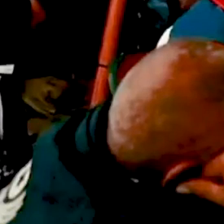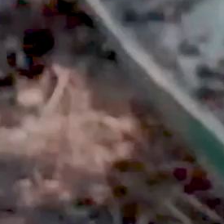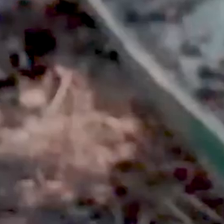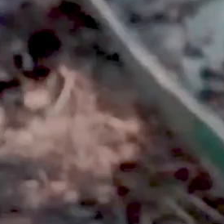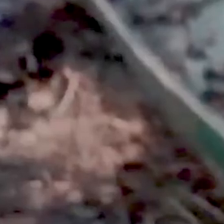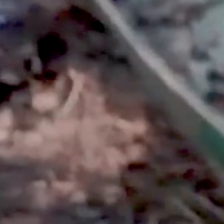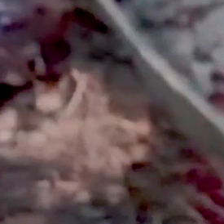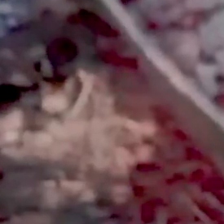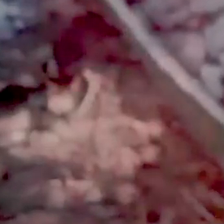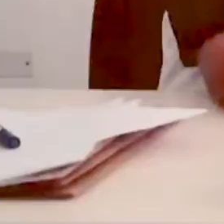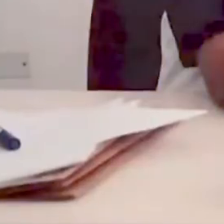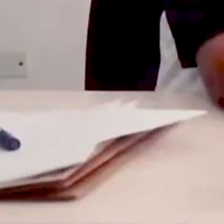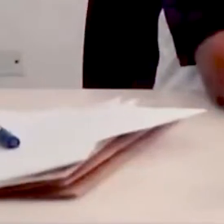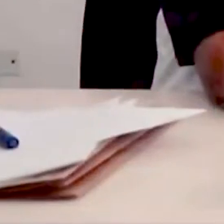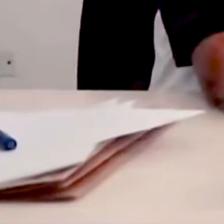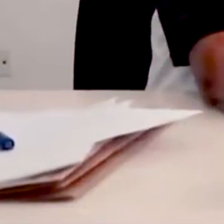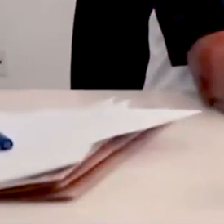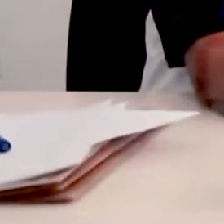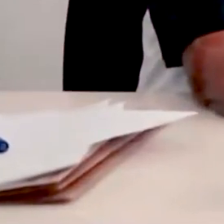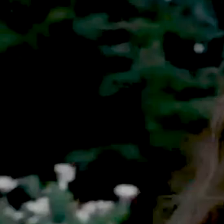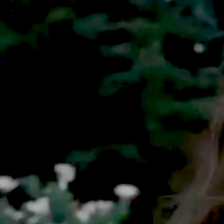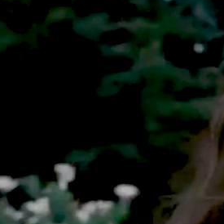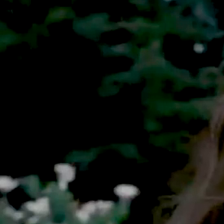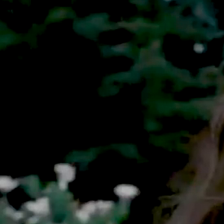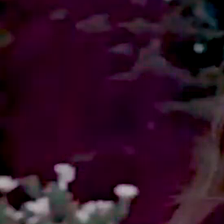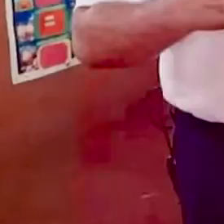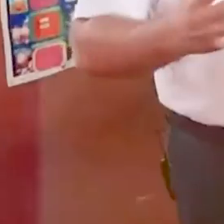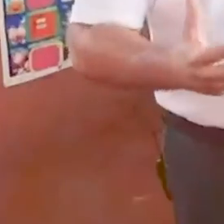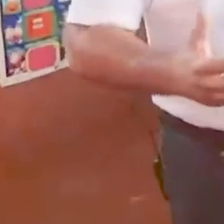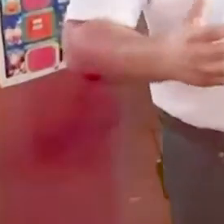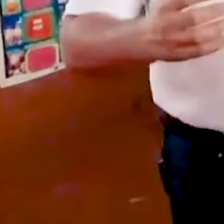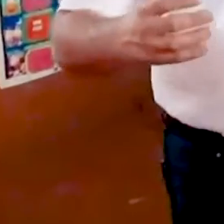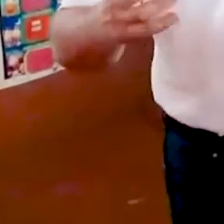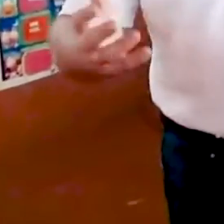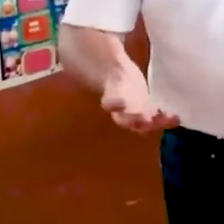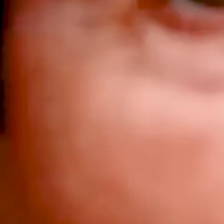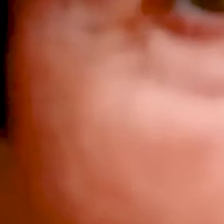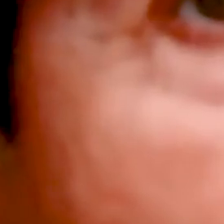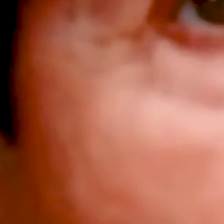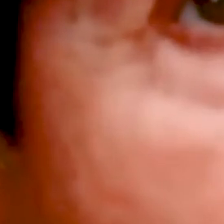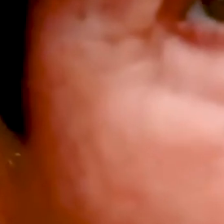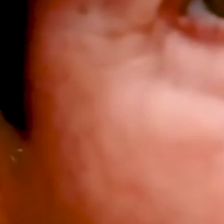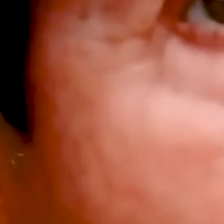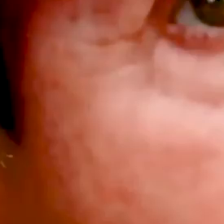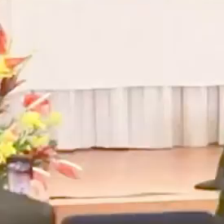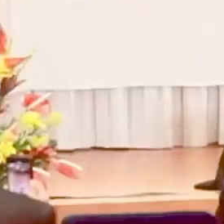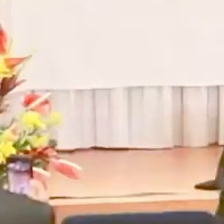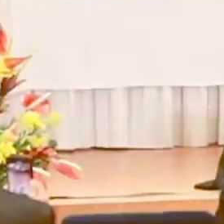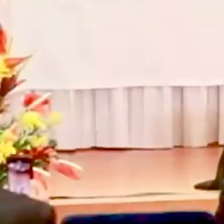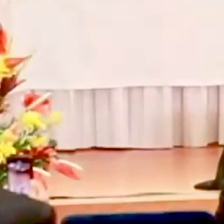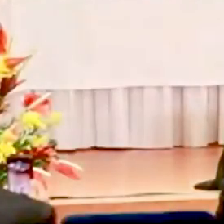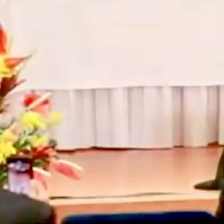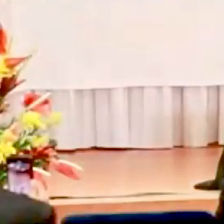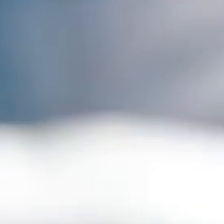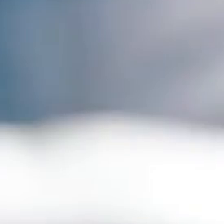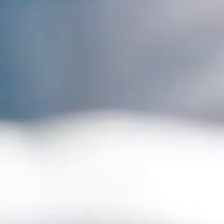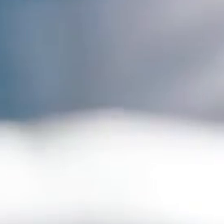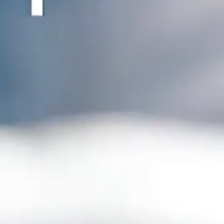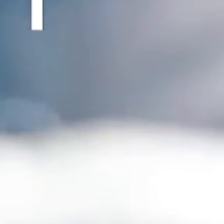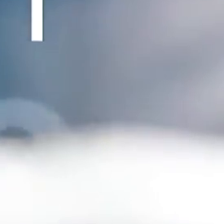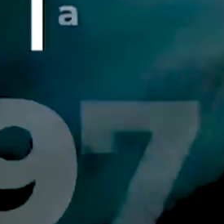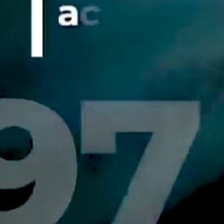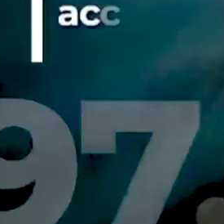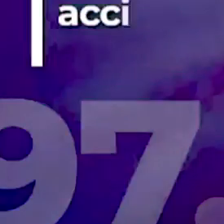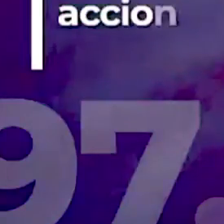buscando anticiparse, evitar o mitigar la ocurrencia de hechos que afecten cualquier faceta de la administración pública. En